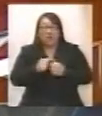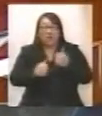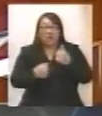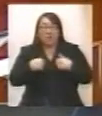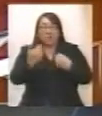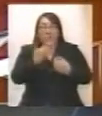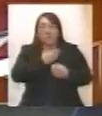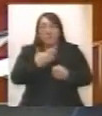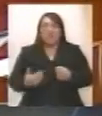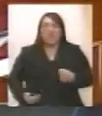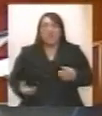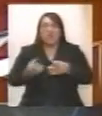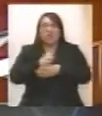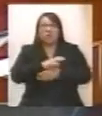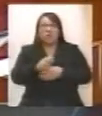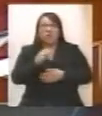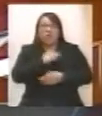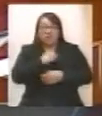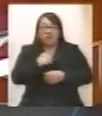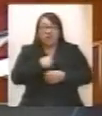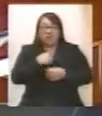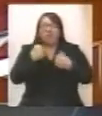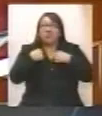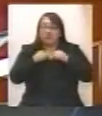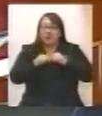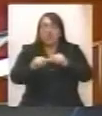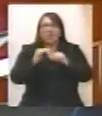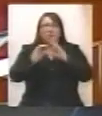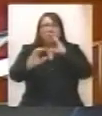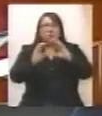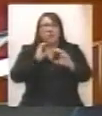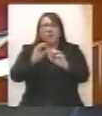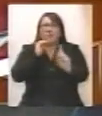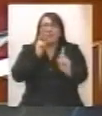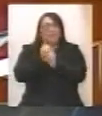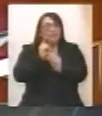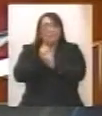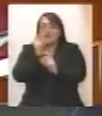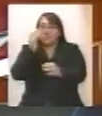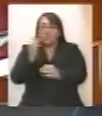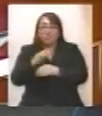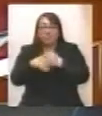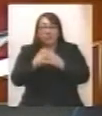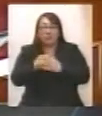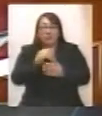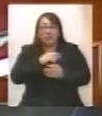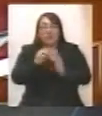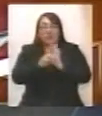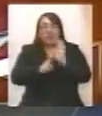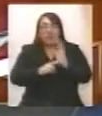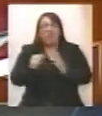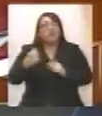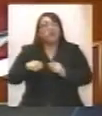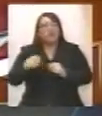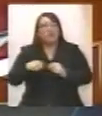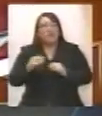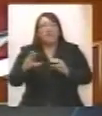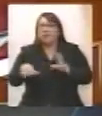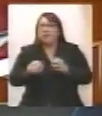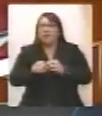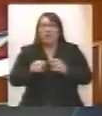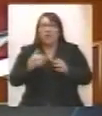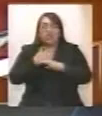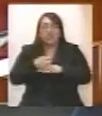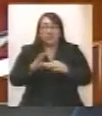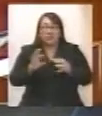como presidenta del Consejo de Ministros, mantendré una comunicación permanente con los gobiernos regionales y locales a través